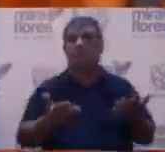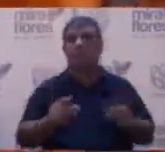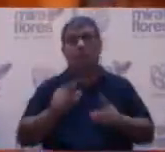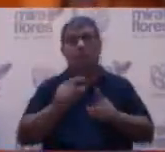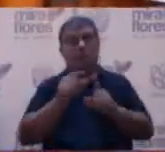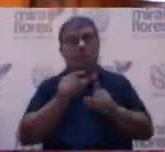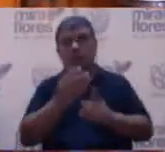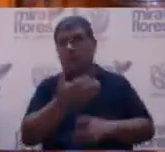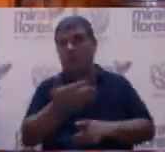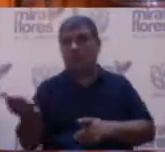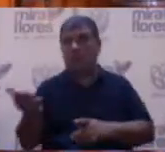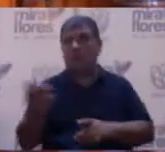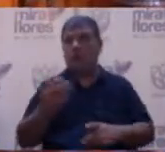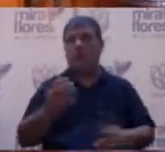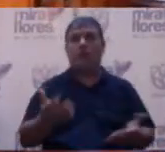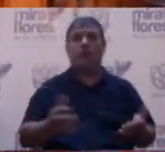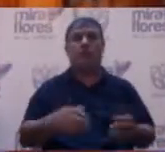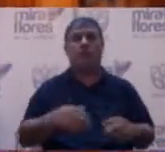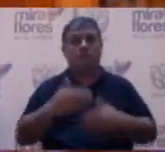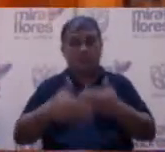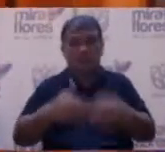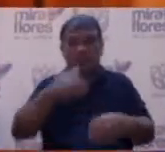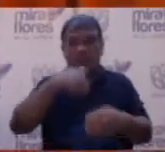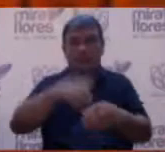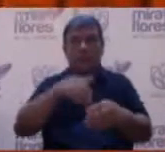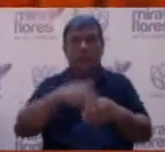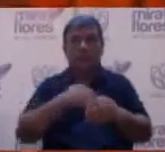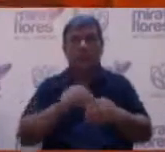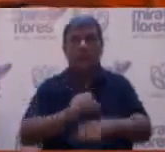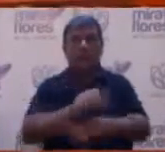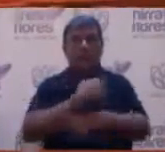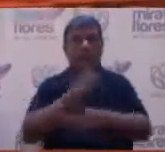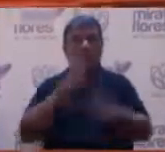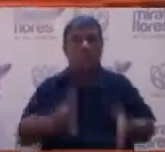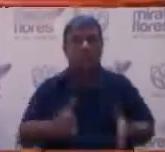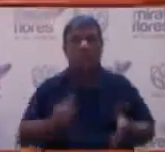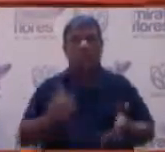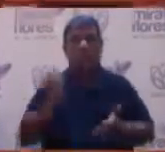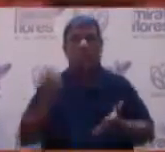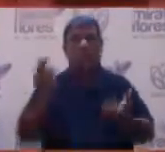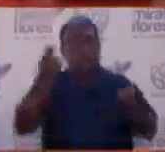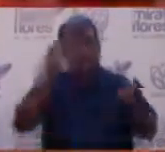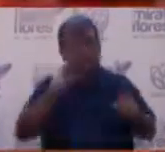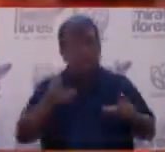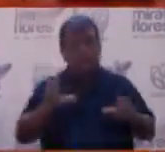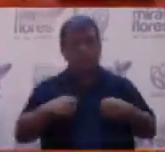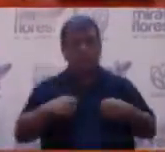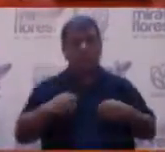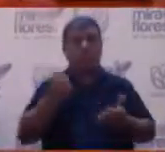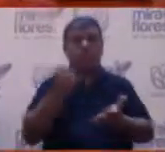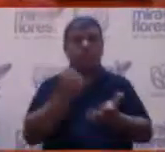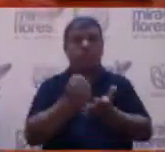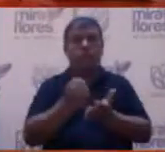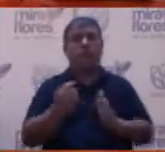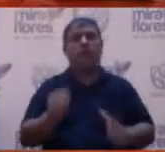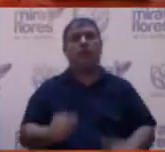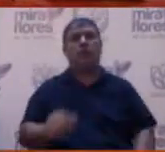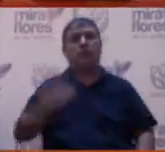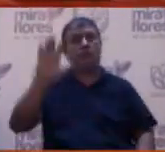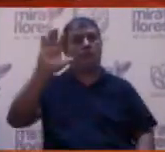de la palabra, si no procederemos a votar. Aquellos miembros del Consejo que estén a favor de aprobar este proyecto, si no se expresan la señal de